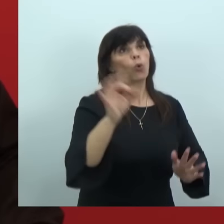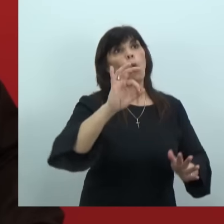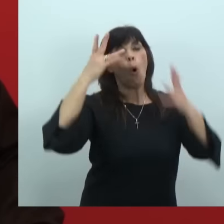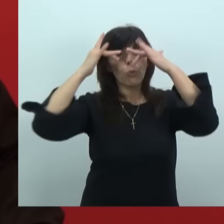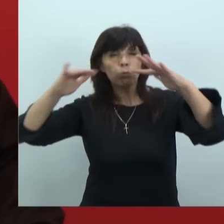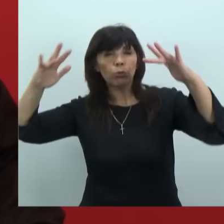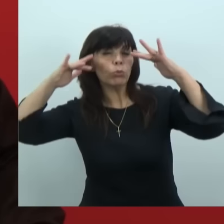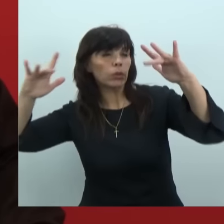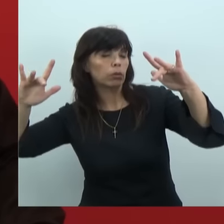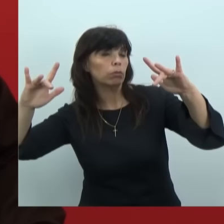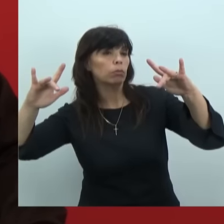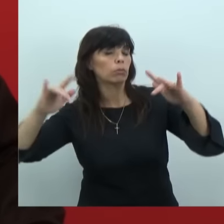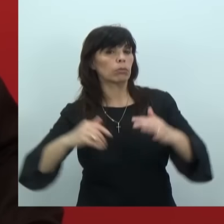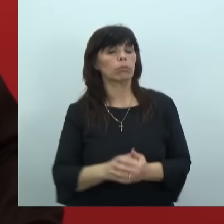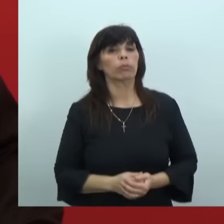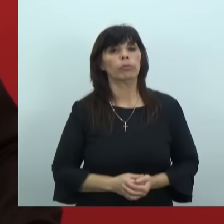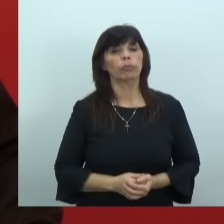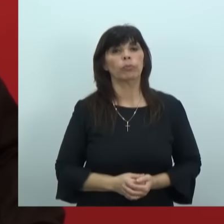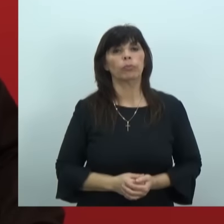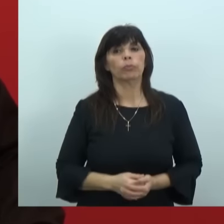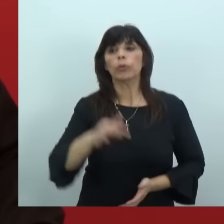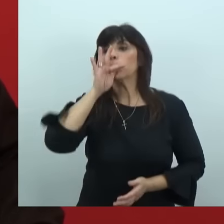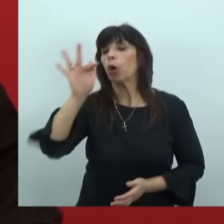sueños, todas las promesas tienen su tiempo.